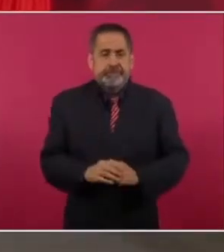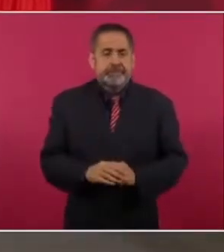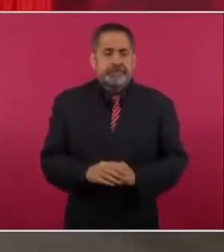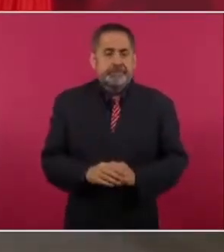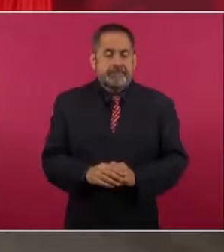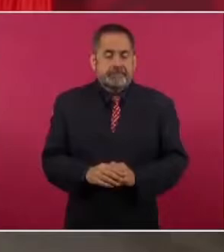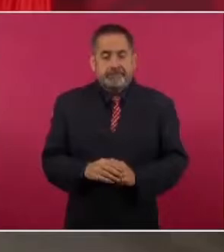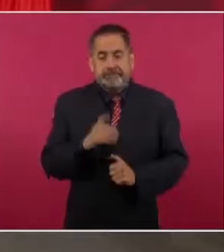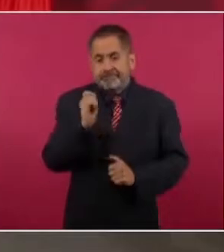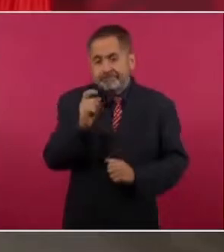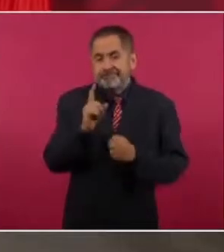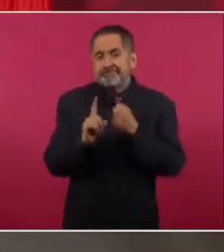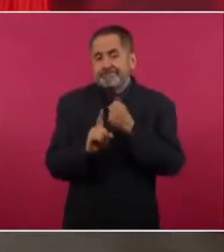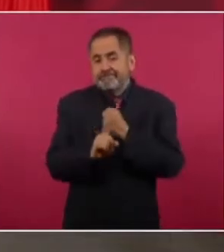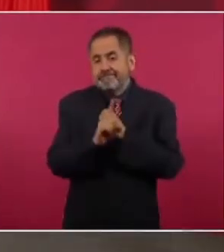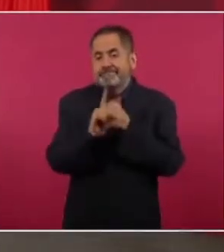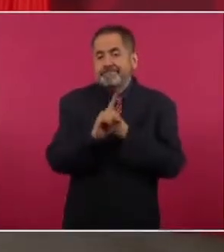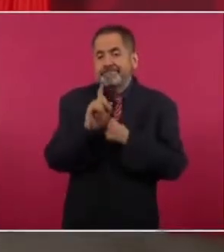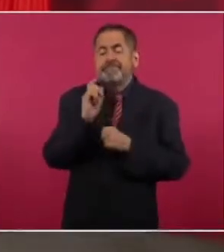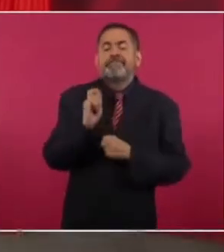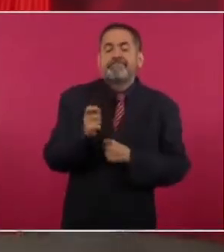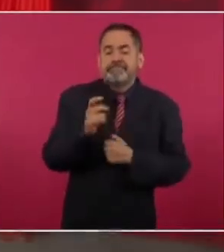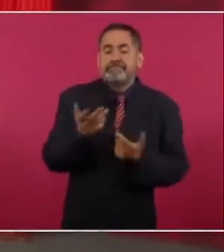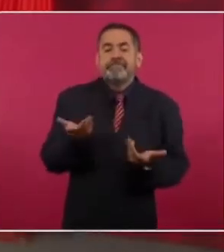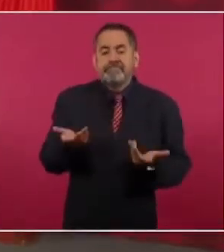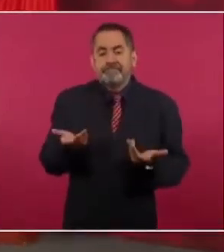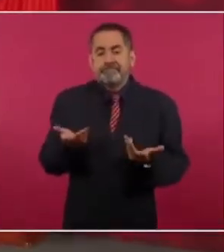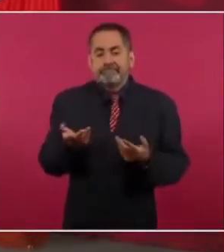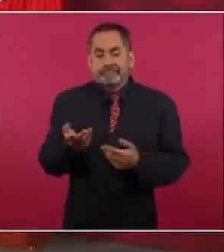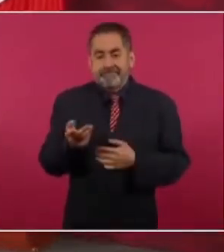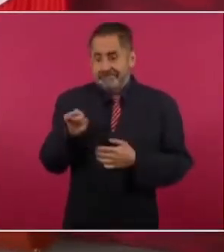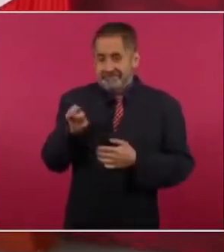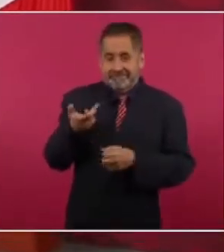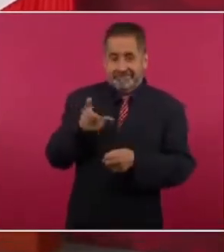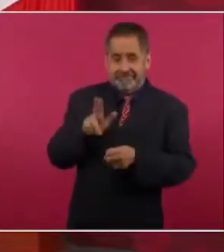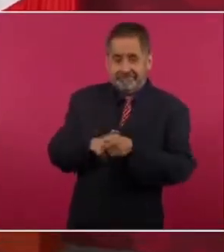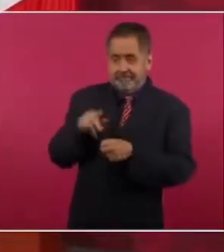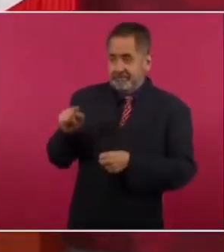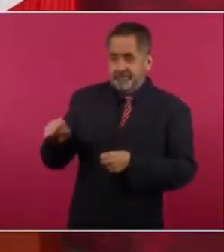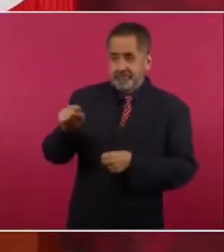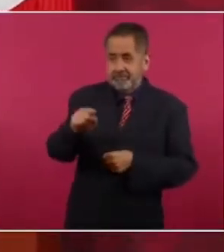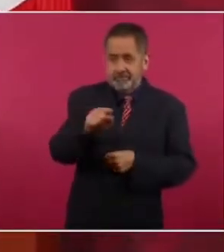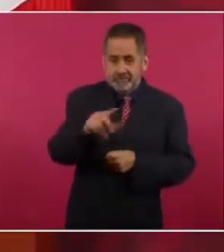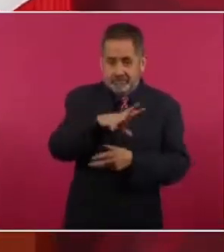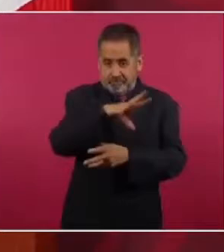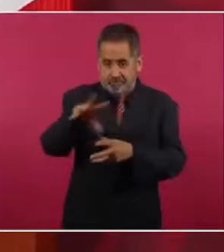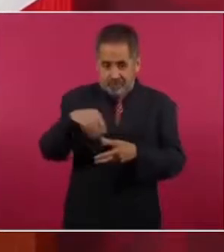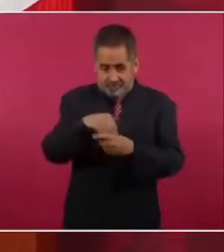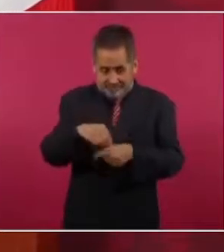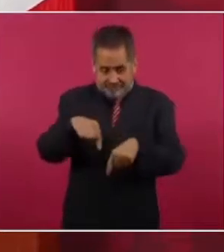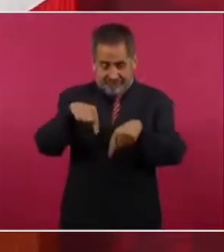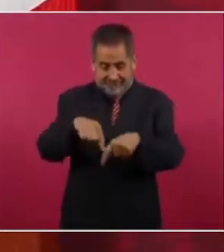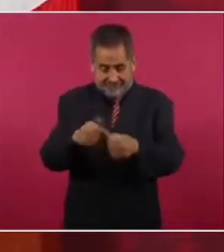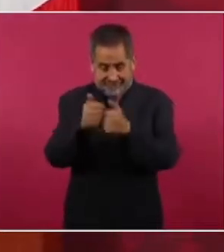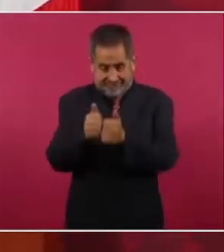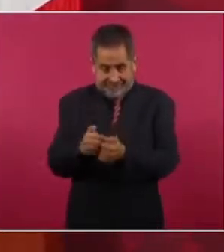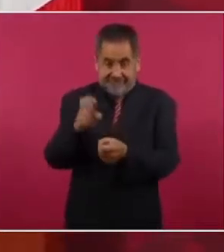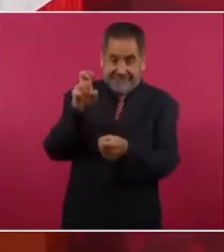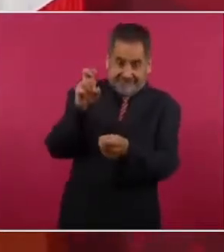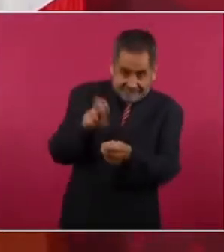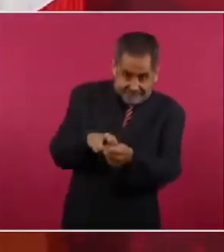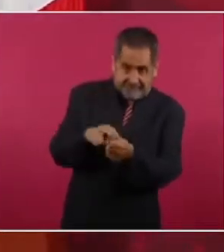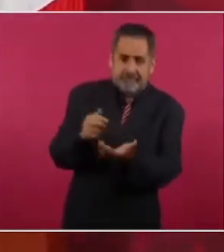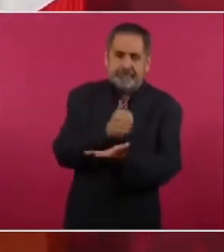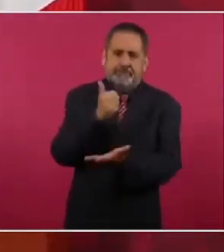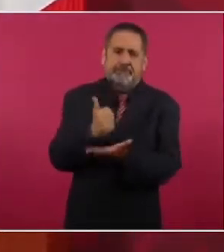El problema es que esos hospitales están aquí, en la Ciudad de México.